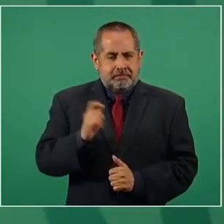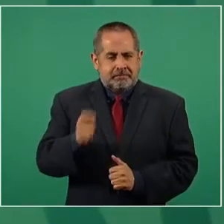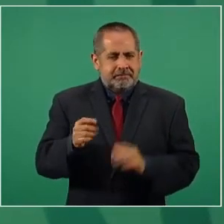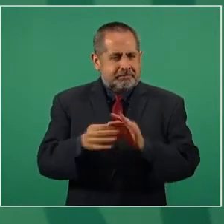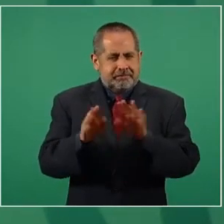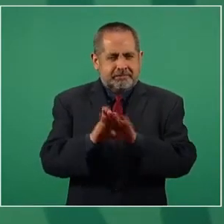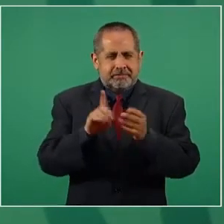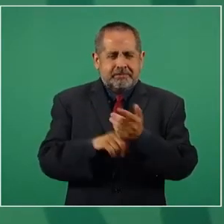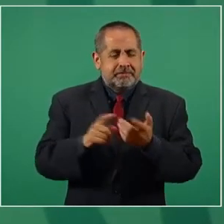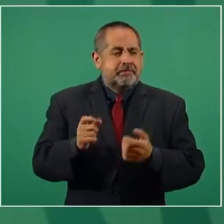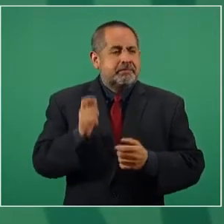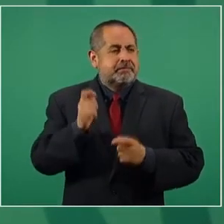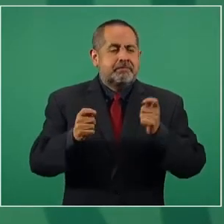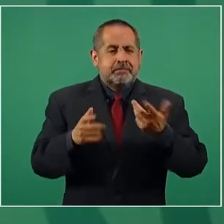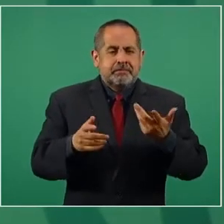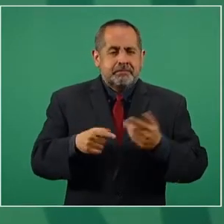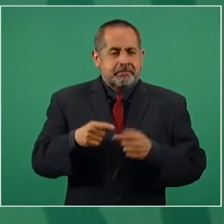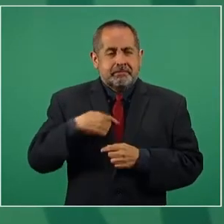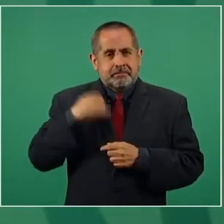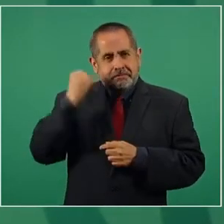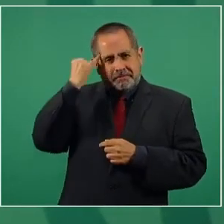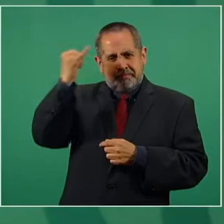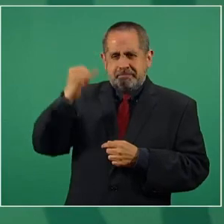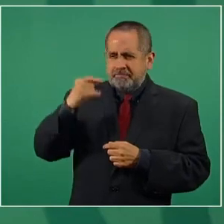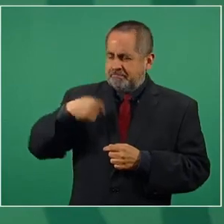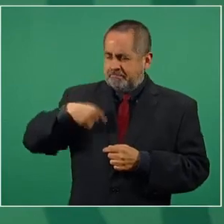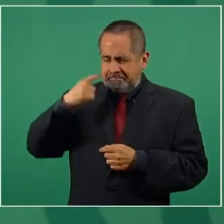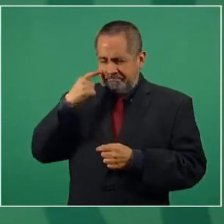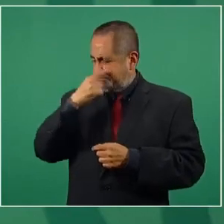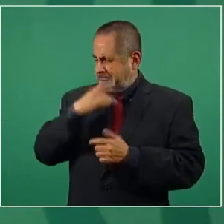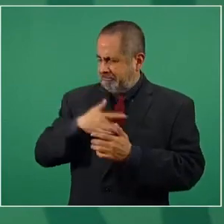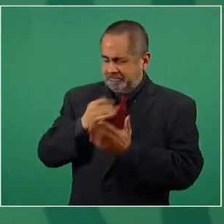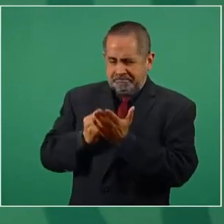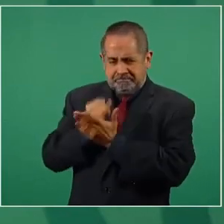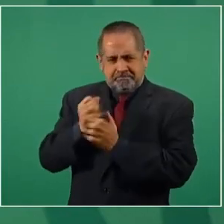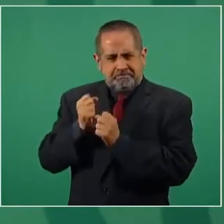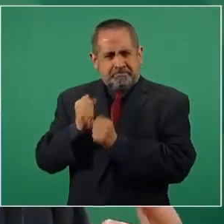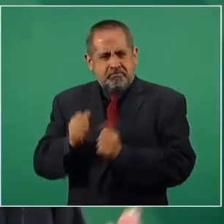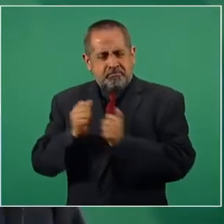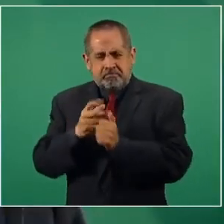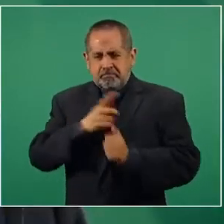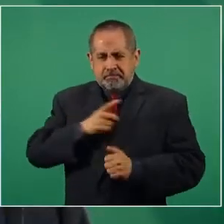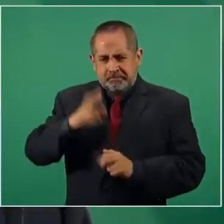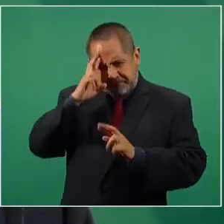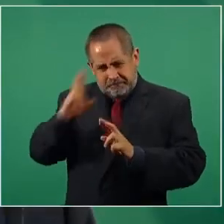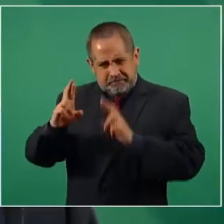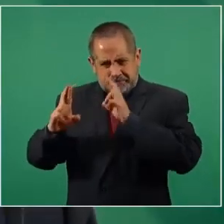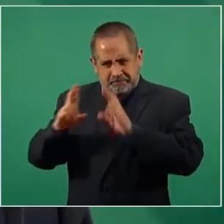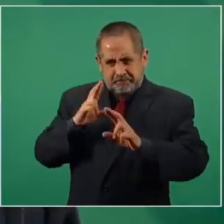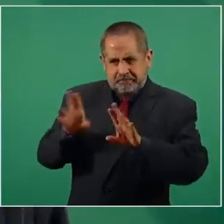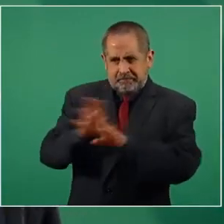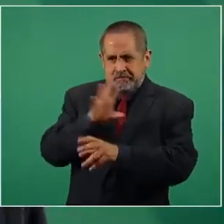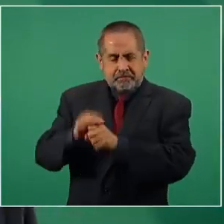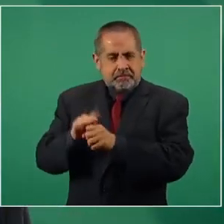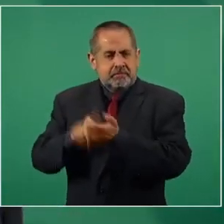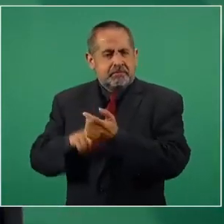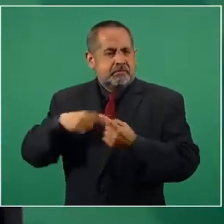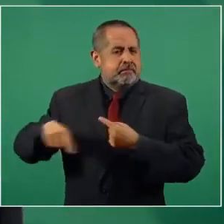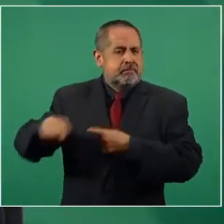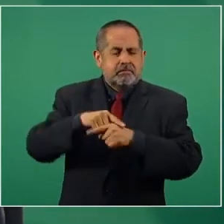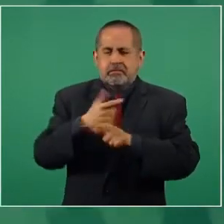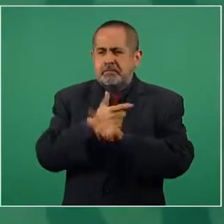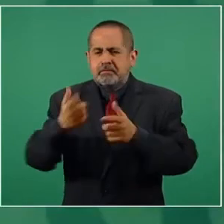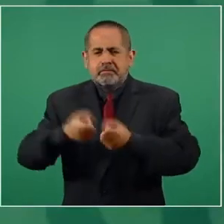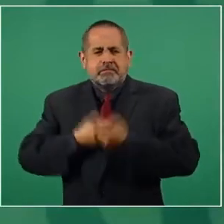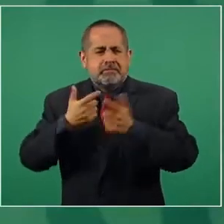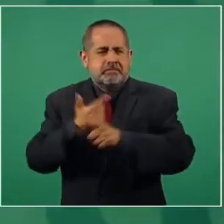Además de los principios, de los ideales, de las convicciones, de respetar la